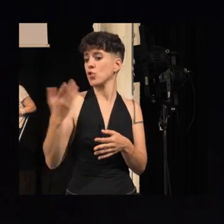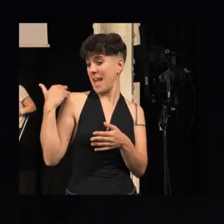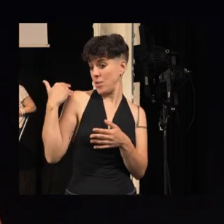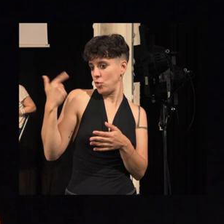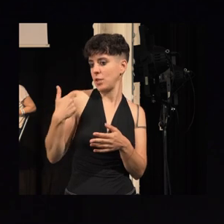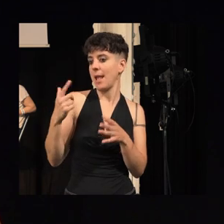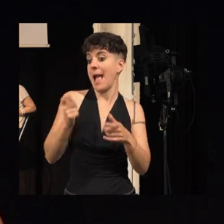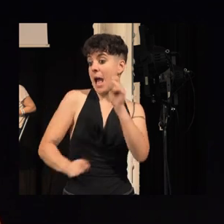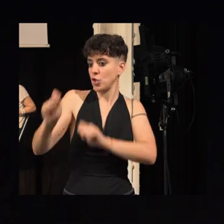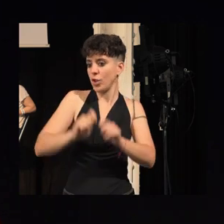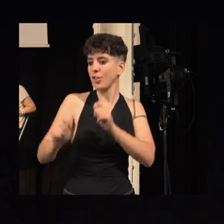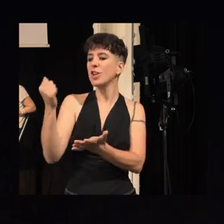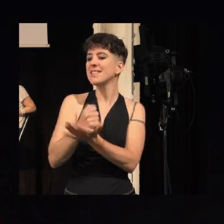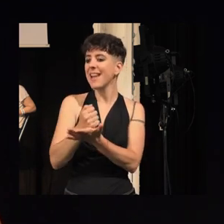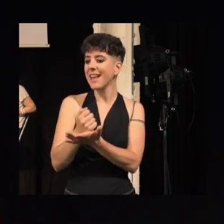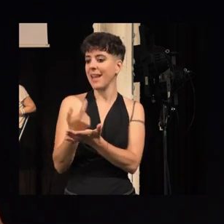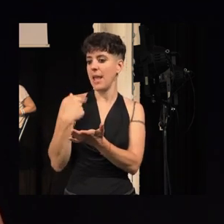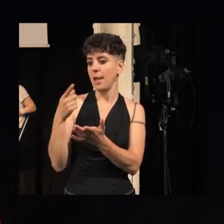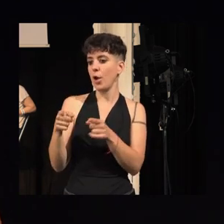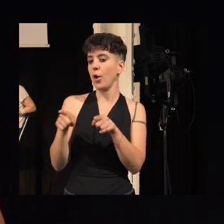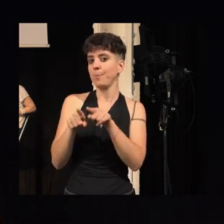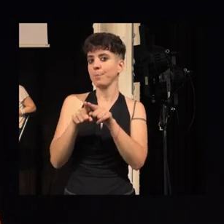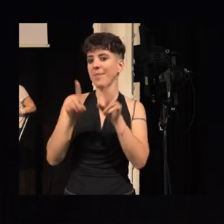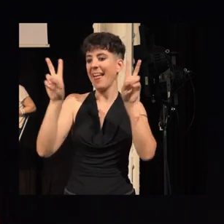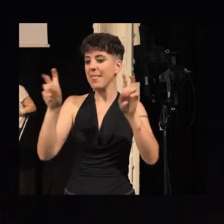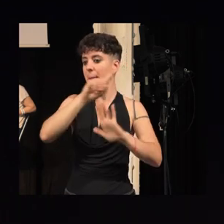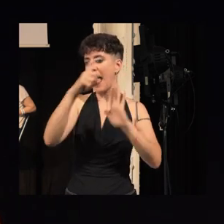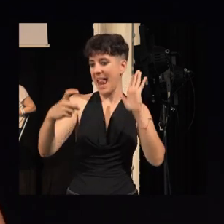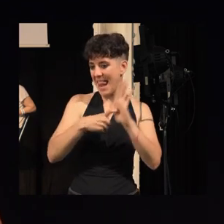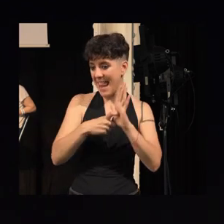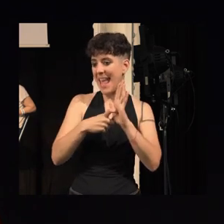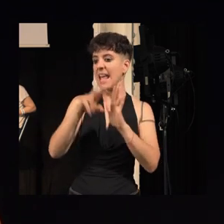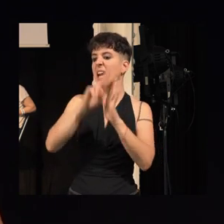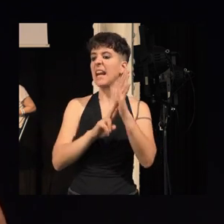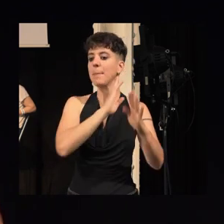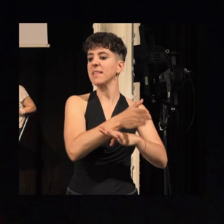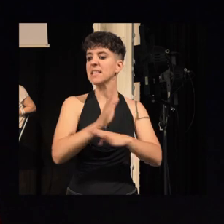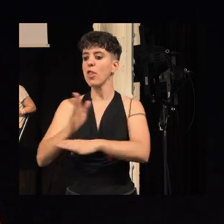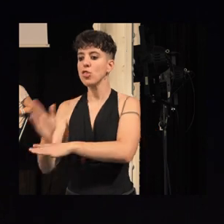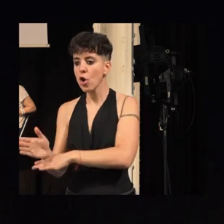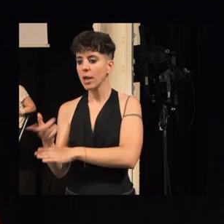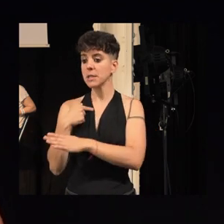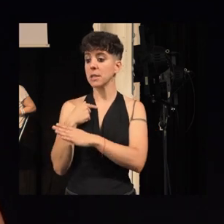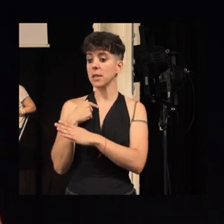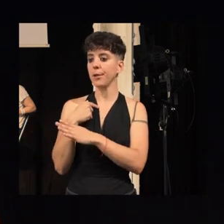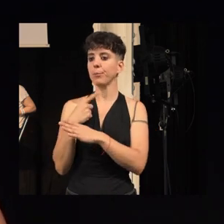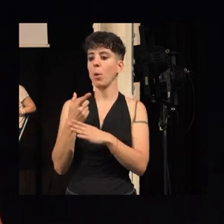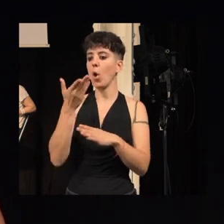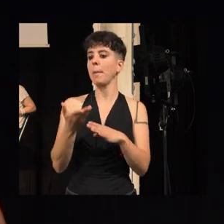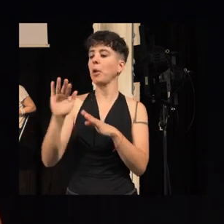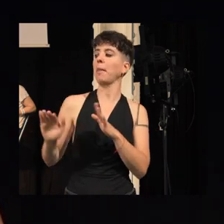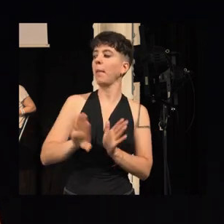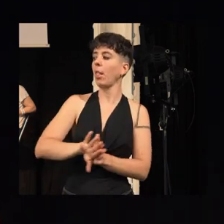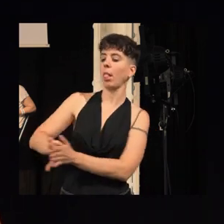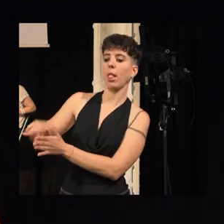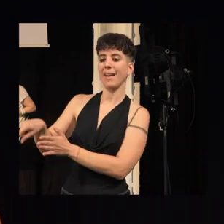gay ha sido el desarrollo de la parte punitiva de la ley, del régimen de sanciones, dejando en un segundo plano, en sus prioridades,